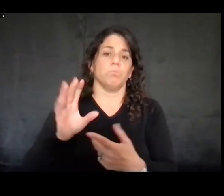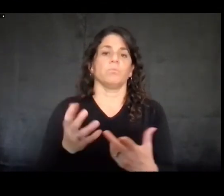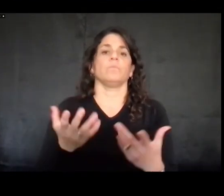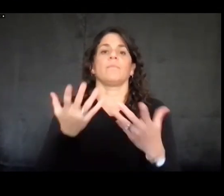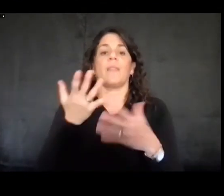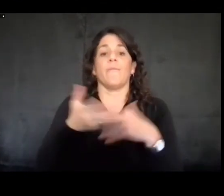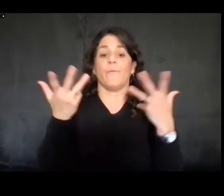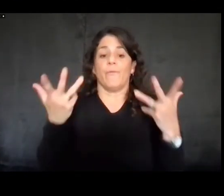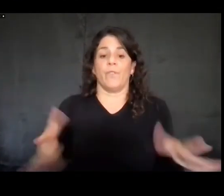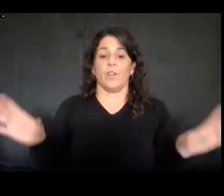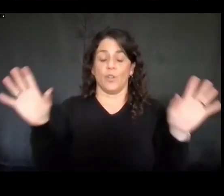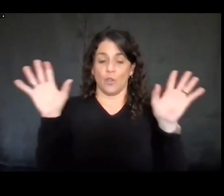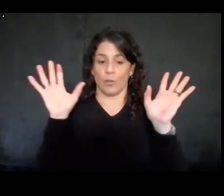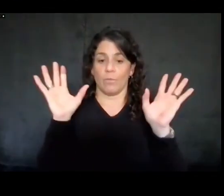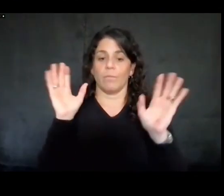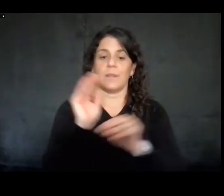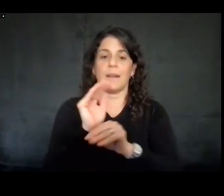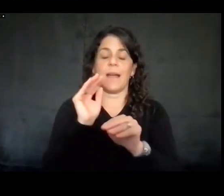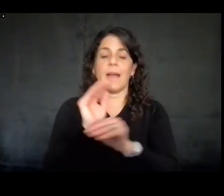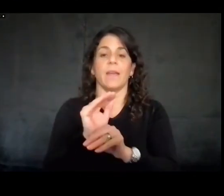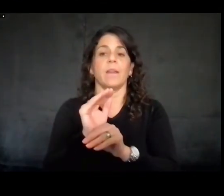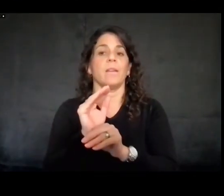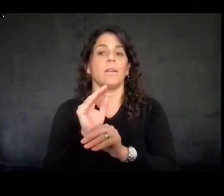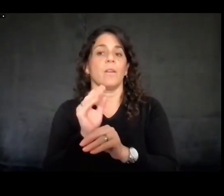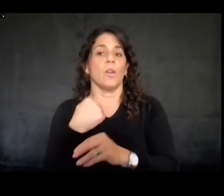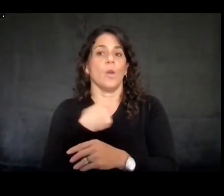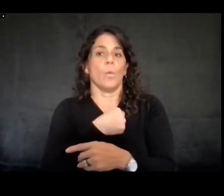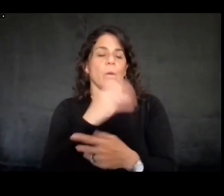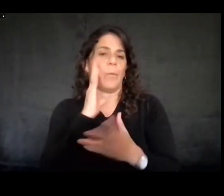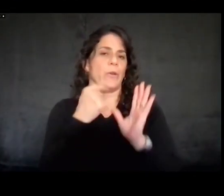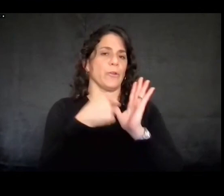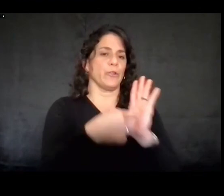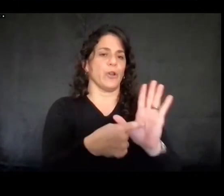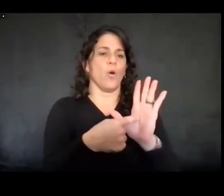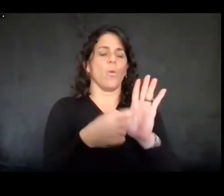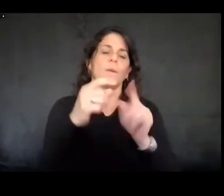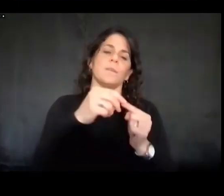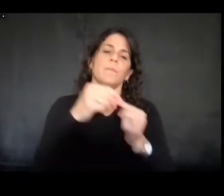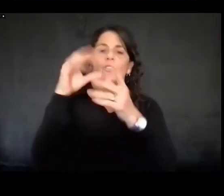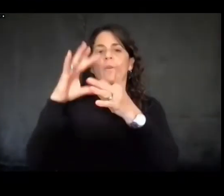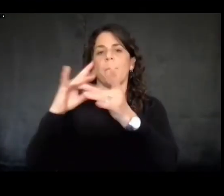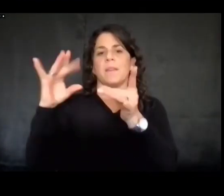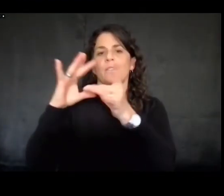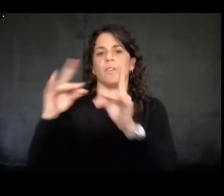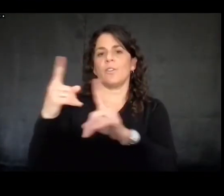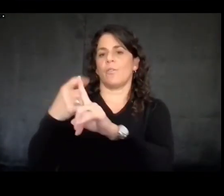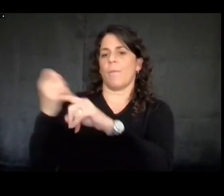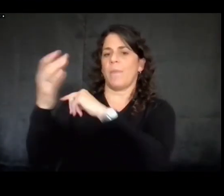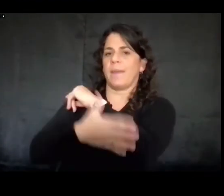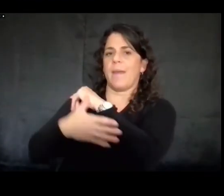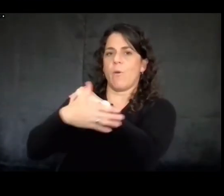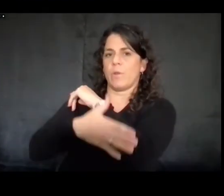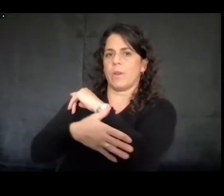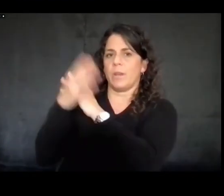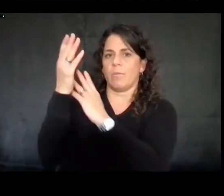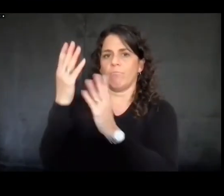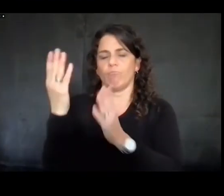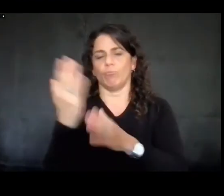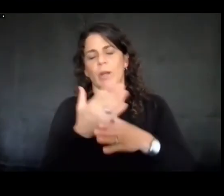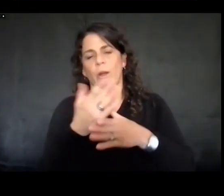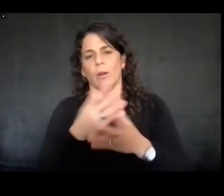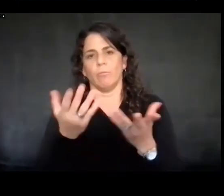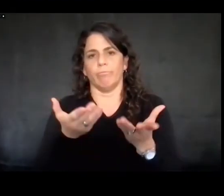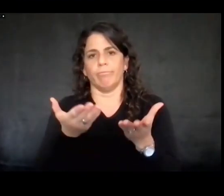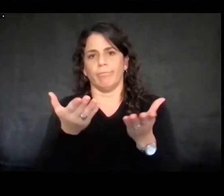noche cómo termina de hablar te vamos a poner un mensaje especial del condado y con eso que